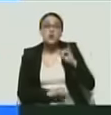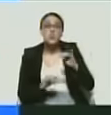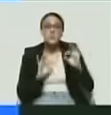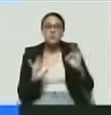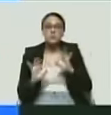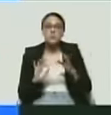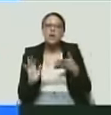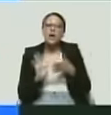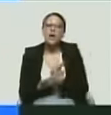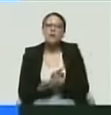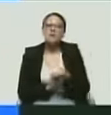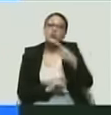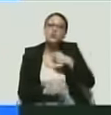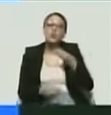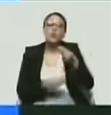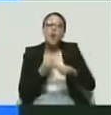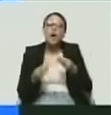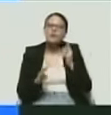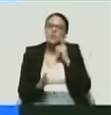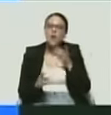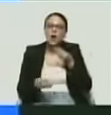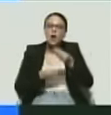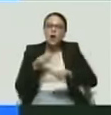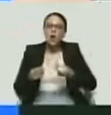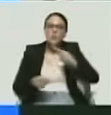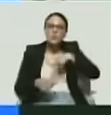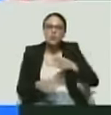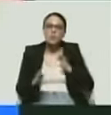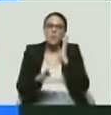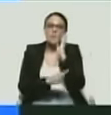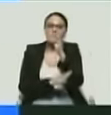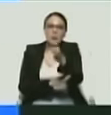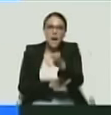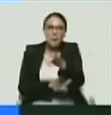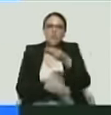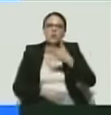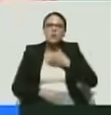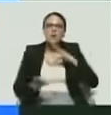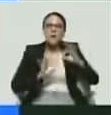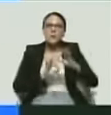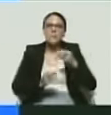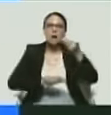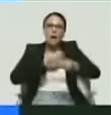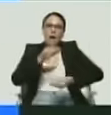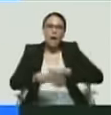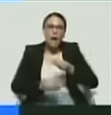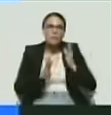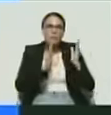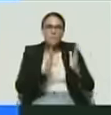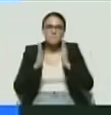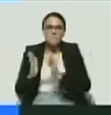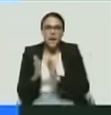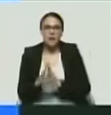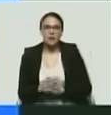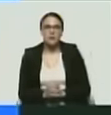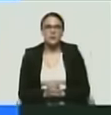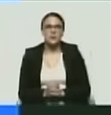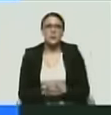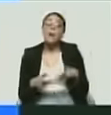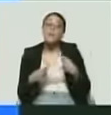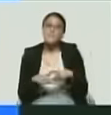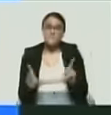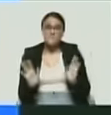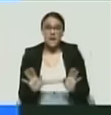señal de hacia dónde se dirige. No son una elección anticipada, no son unas primarias, pero sí son